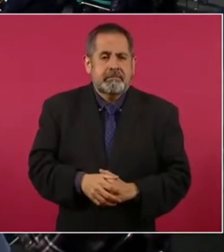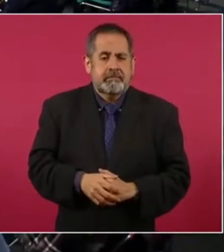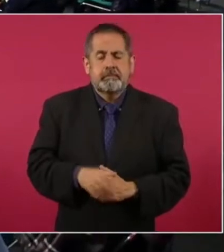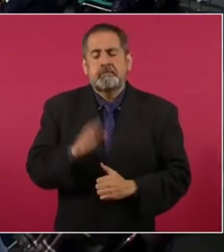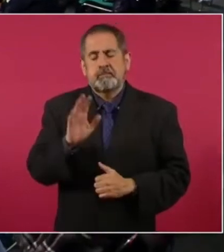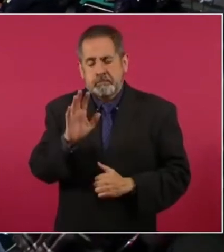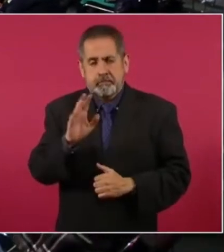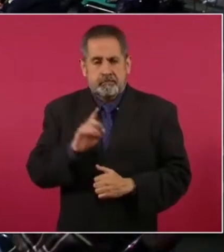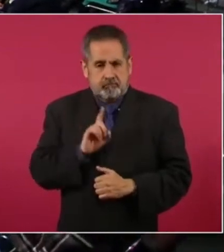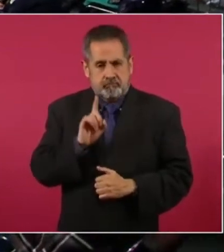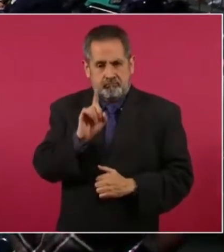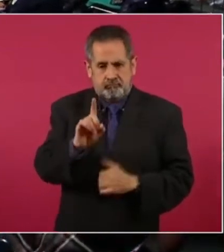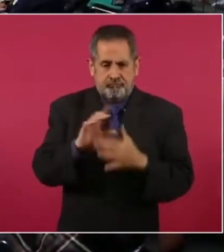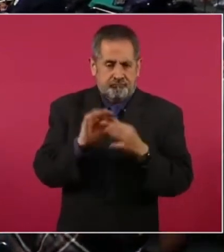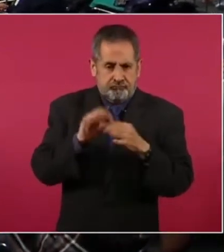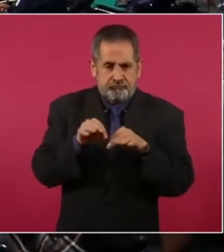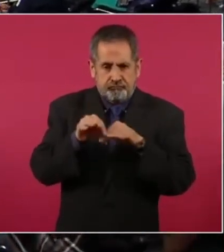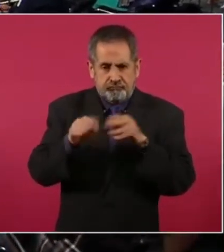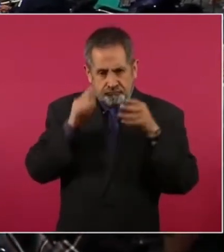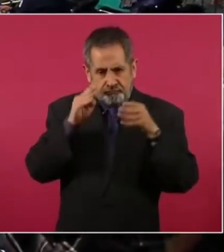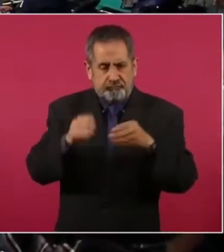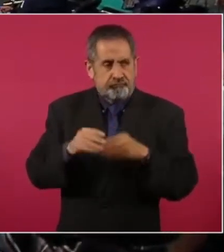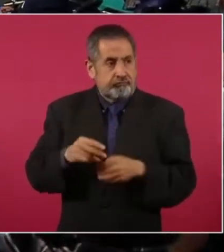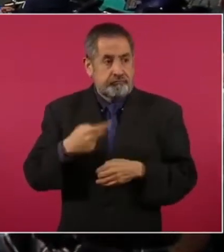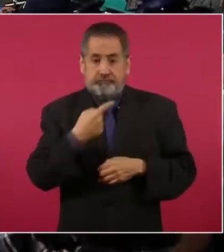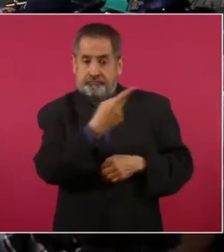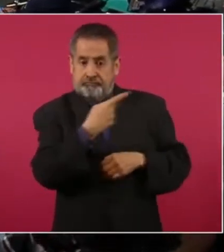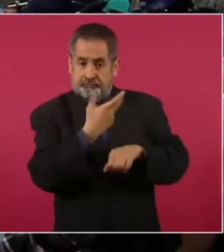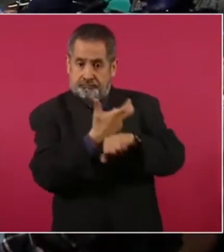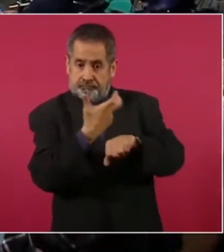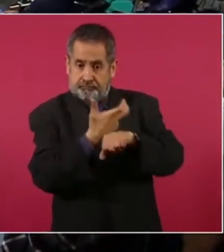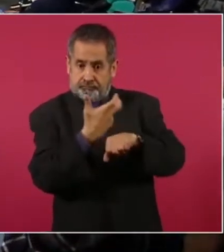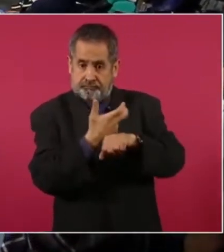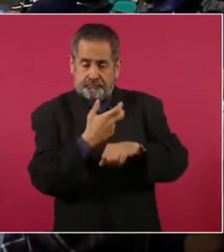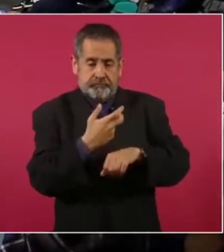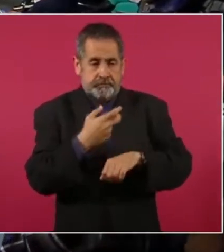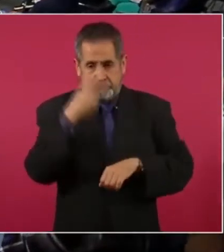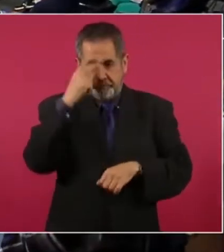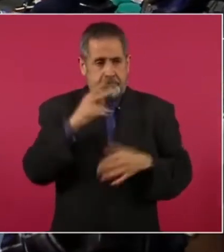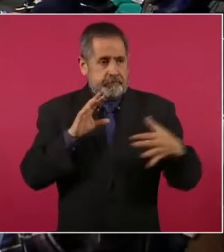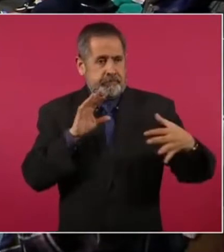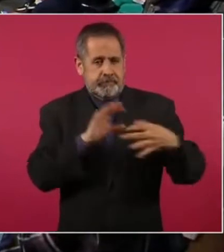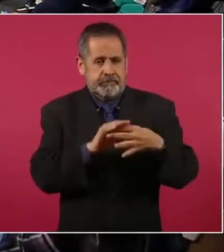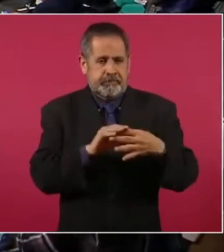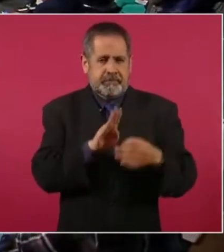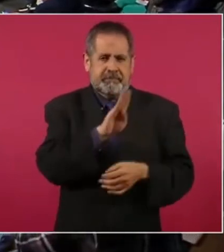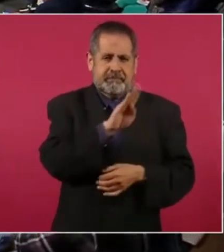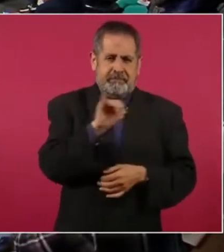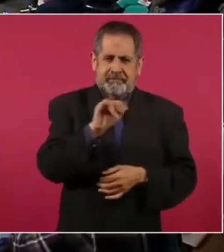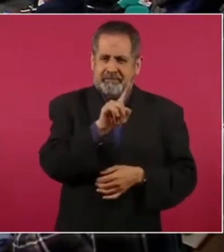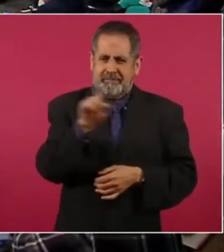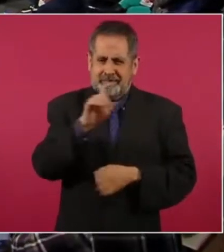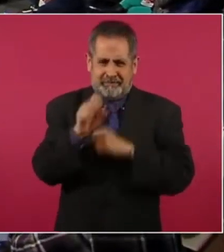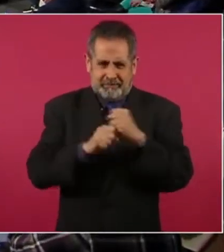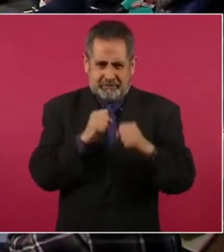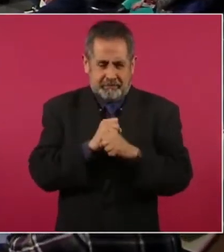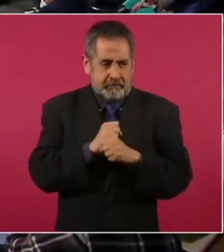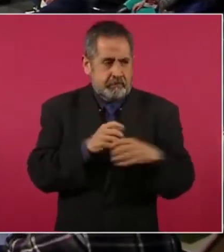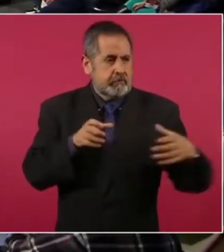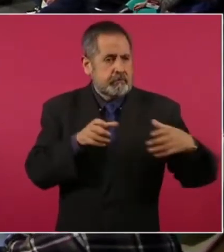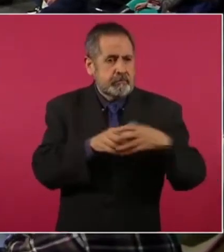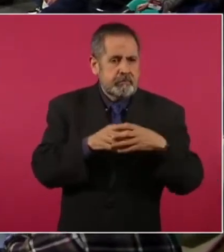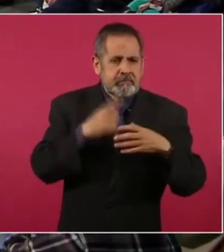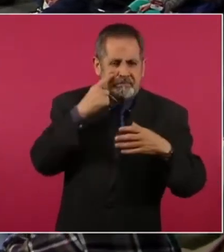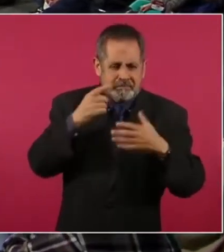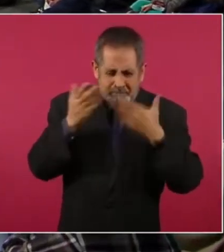Bueno, se ha estado trabajando en el entendimiento bicentenario para ampliar la capacidad forénsica de México. Eso